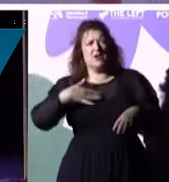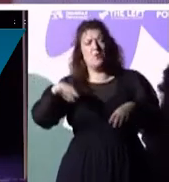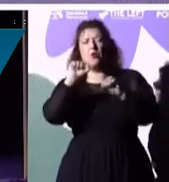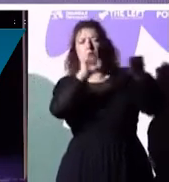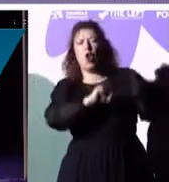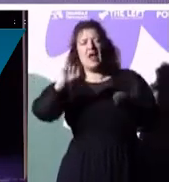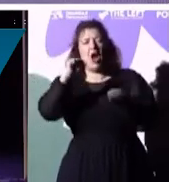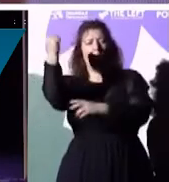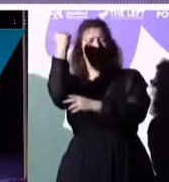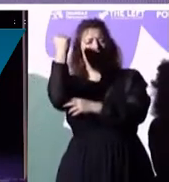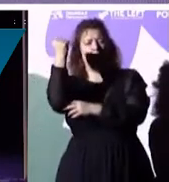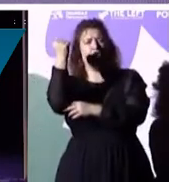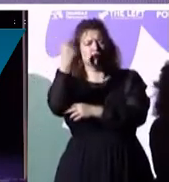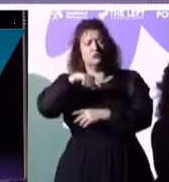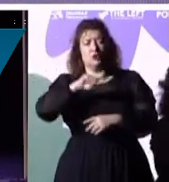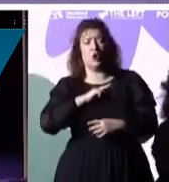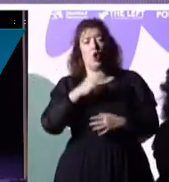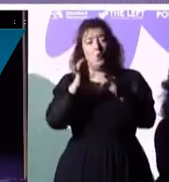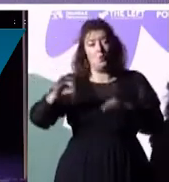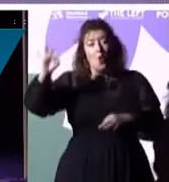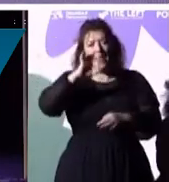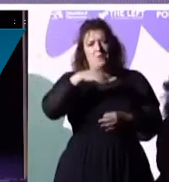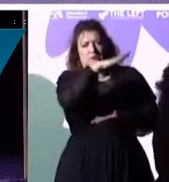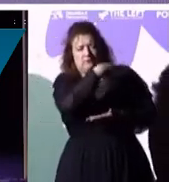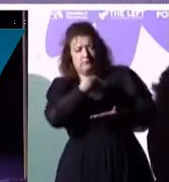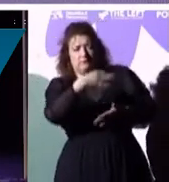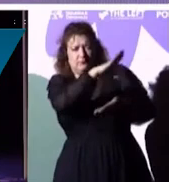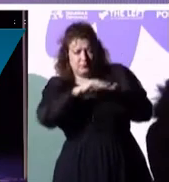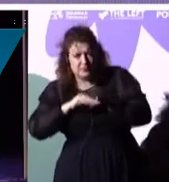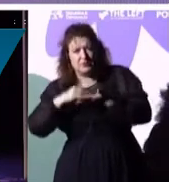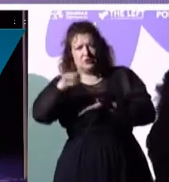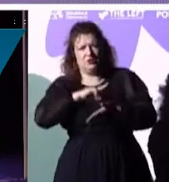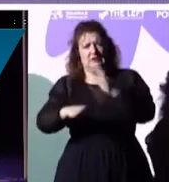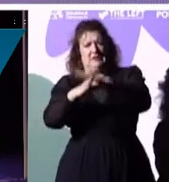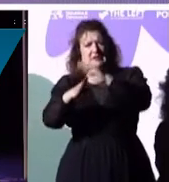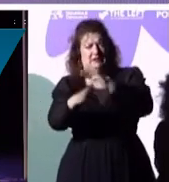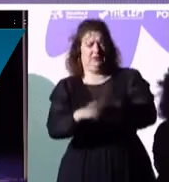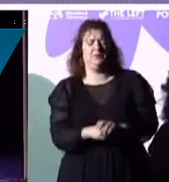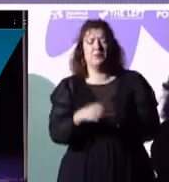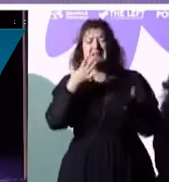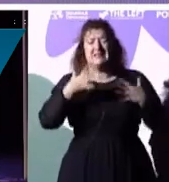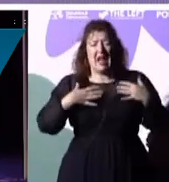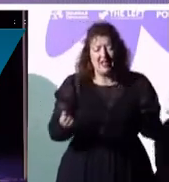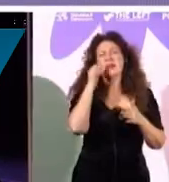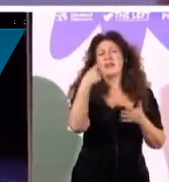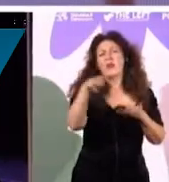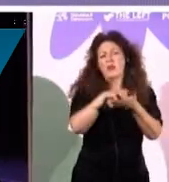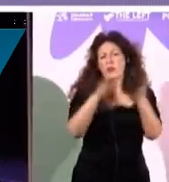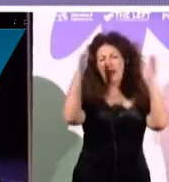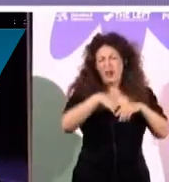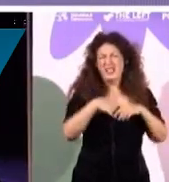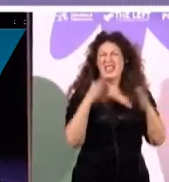alfas a todos los egos es curioso que de todos los que empezaron esta aventura con Pablo Iglesias no queda ni uno pero ni